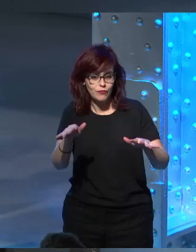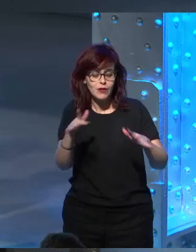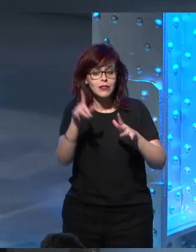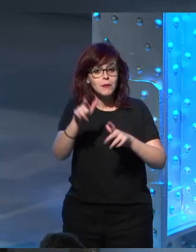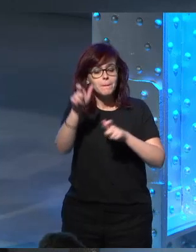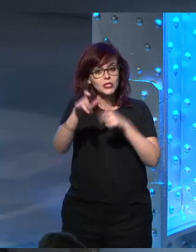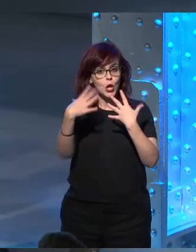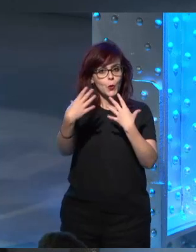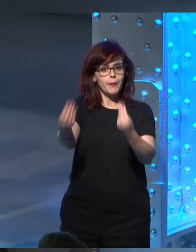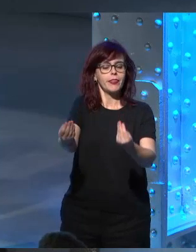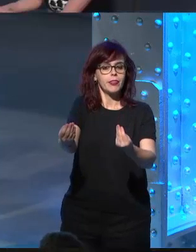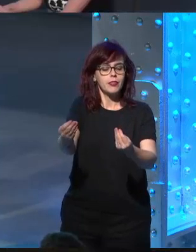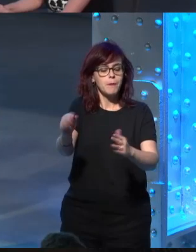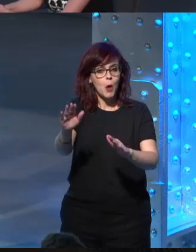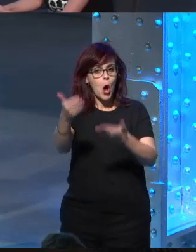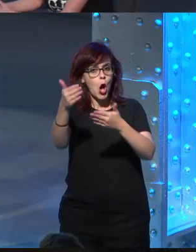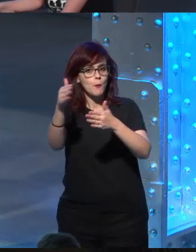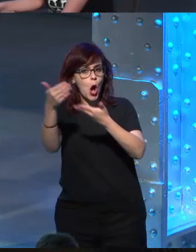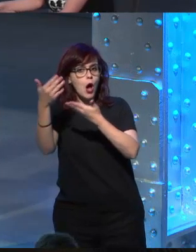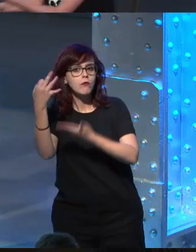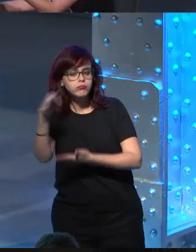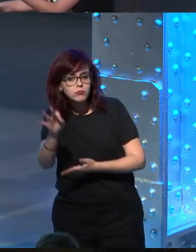recepción que pueda tener, ¿no? Por parte de los